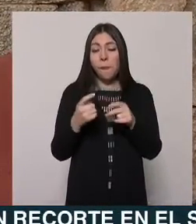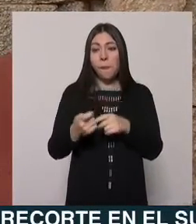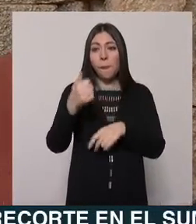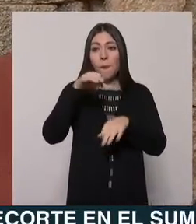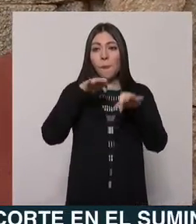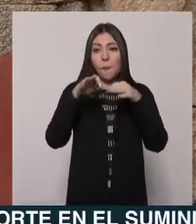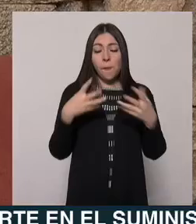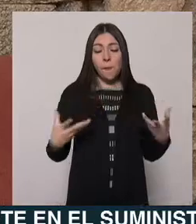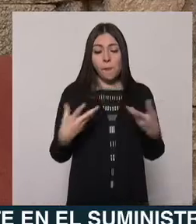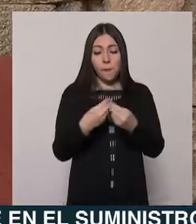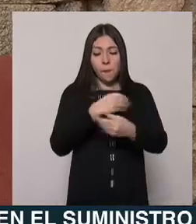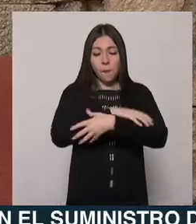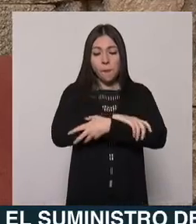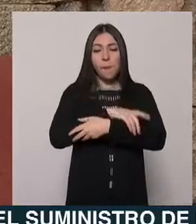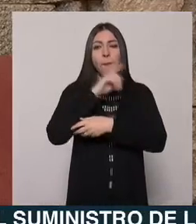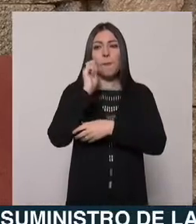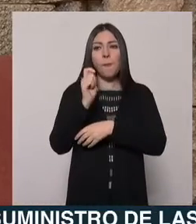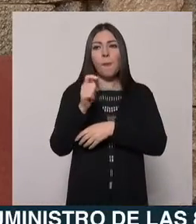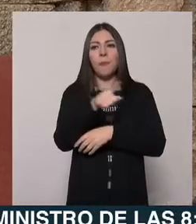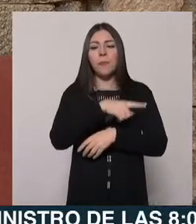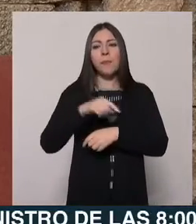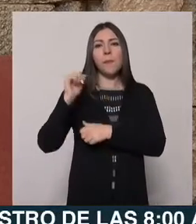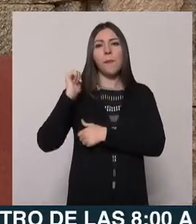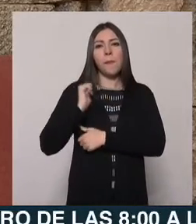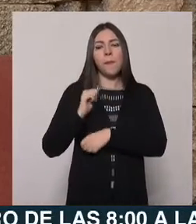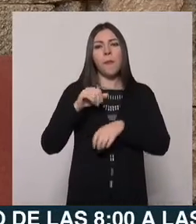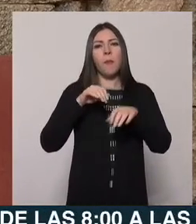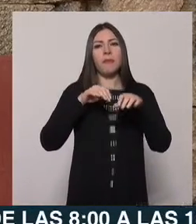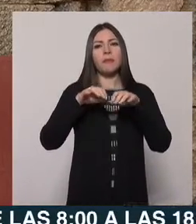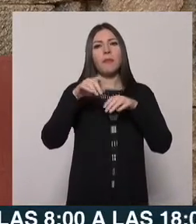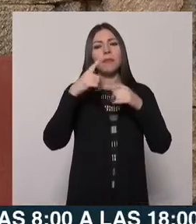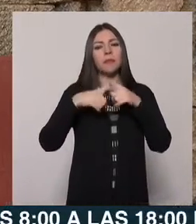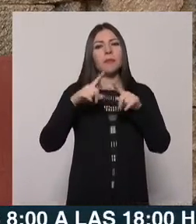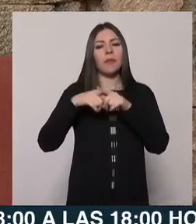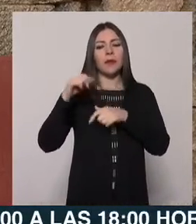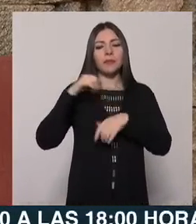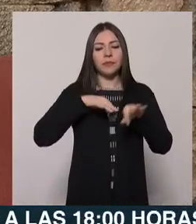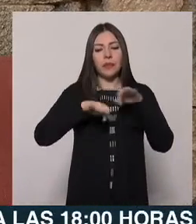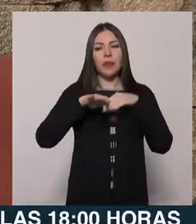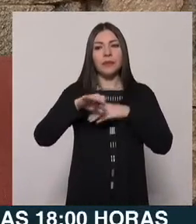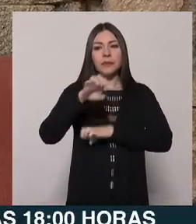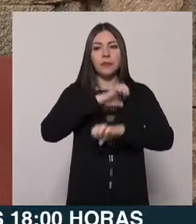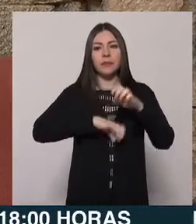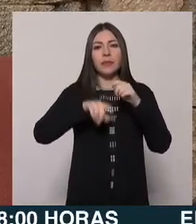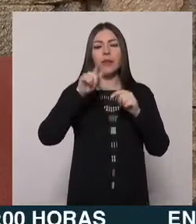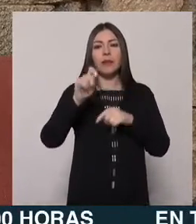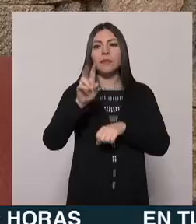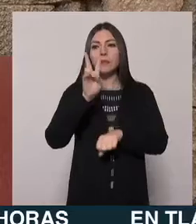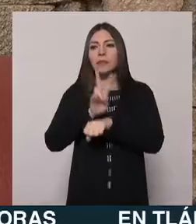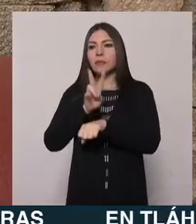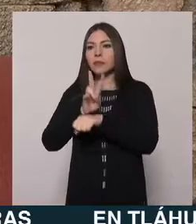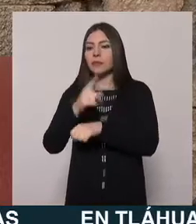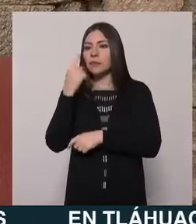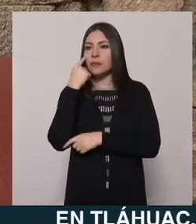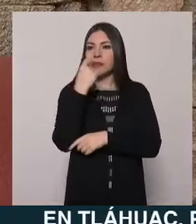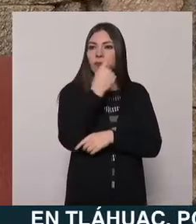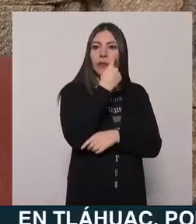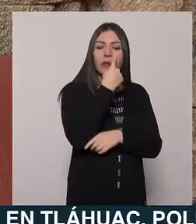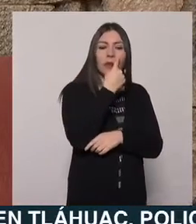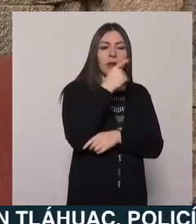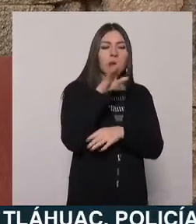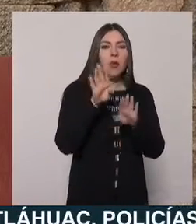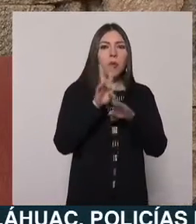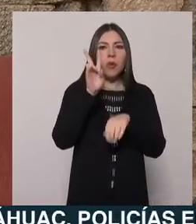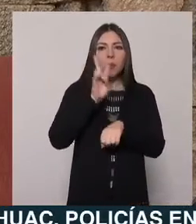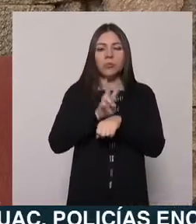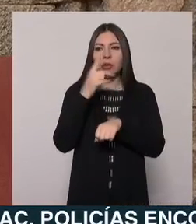conjunto, podemos decir que las autoridades consulares en este caso son los ojos de México en el exterior.